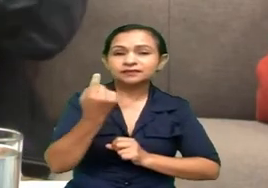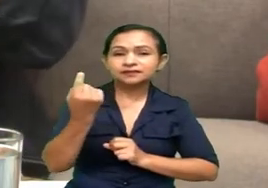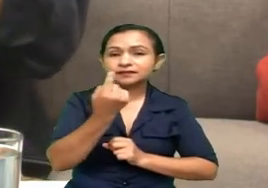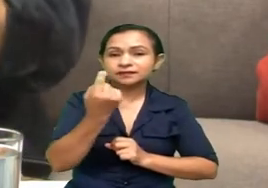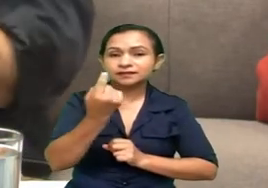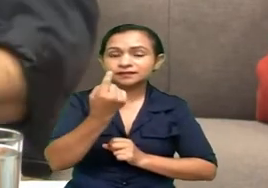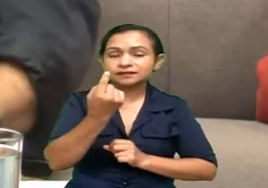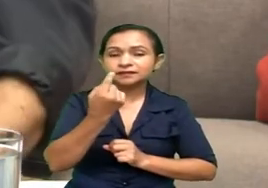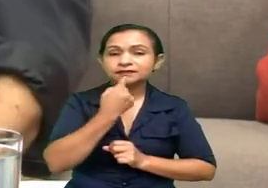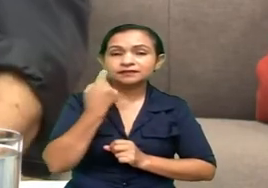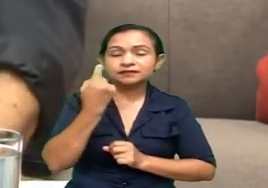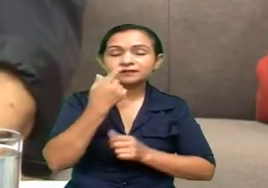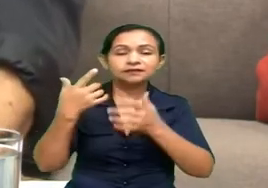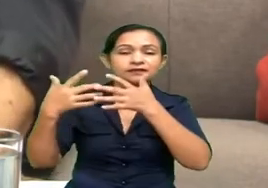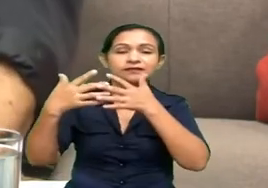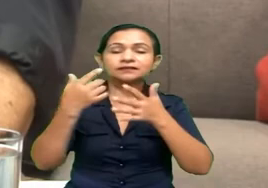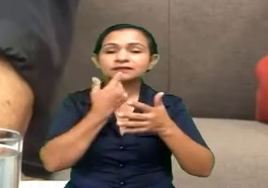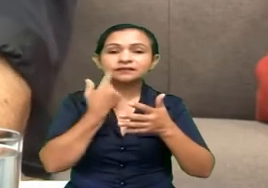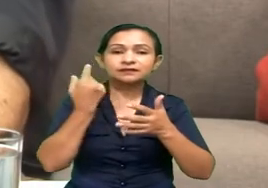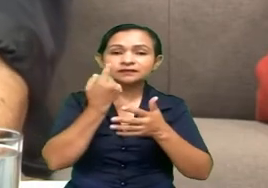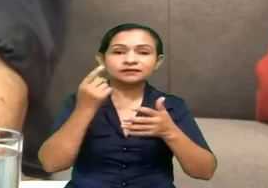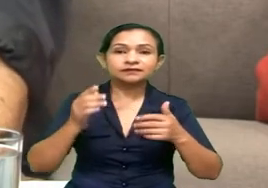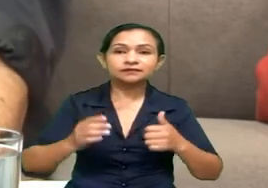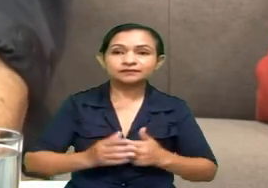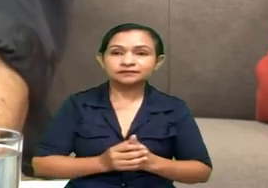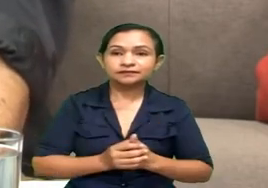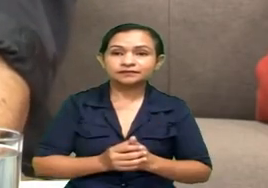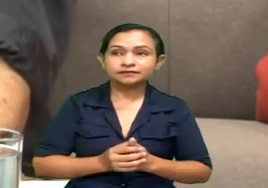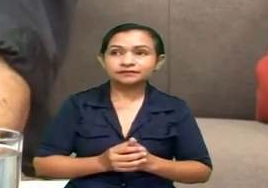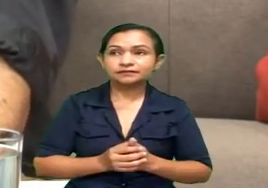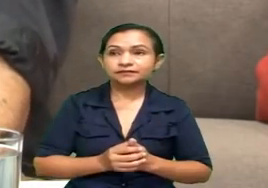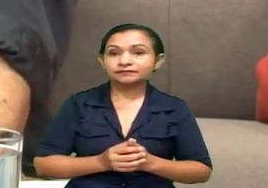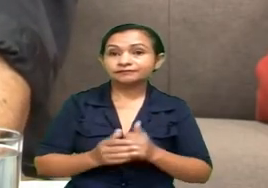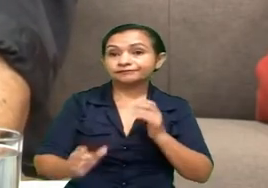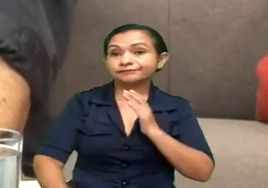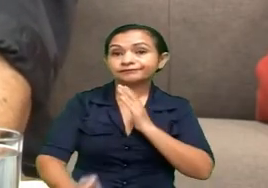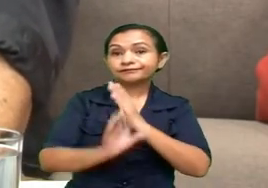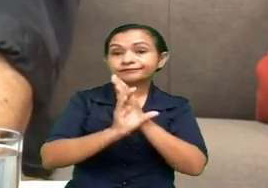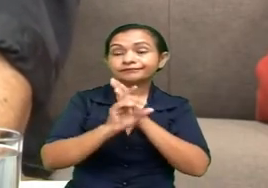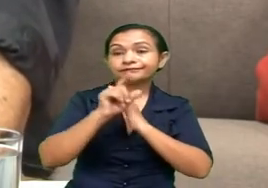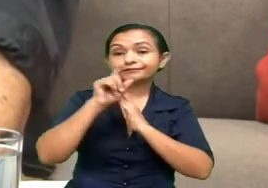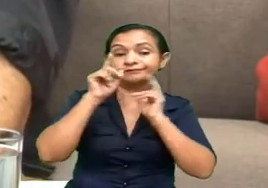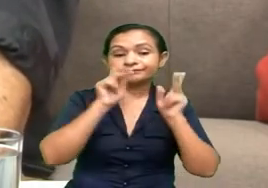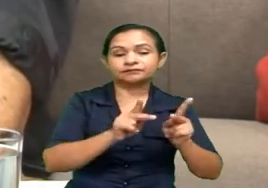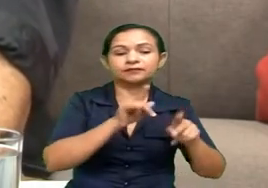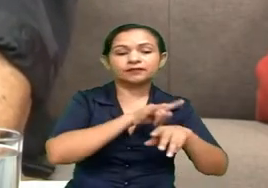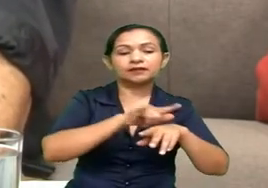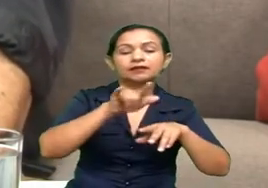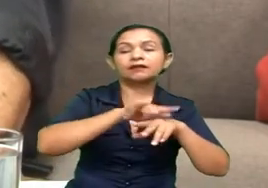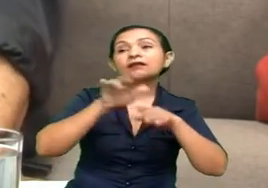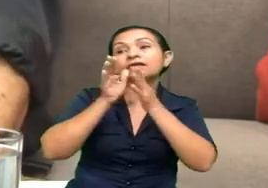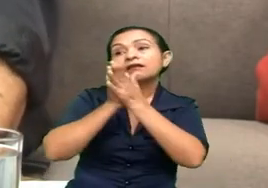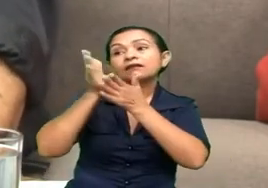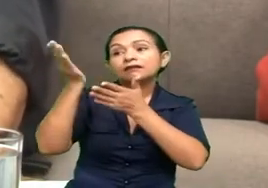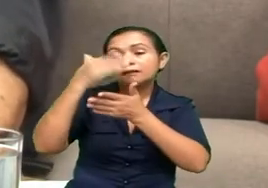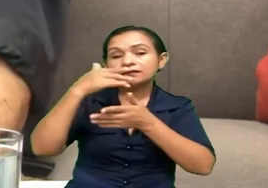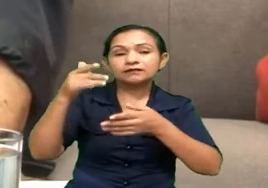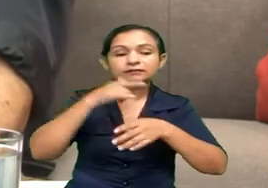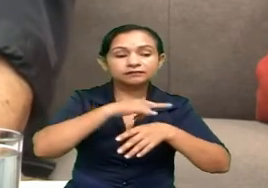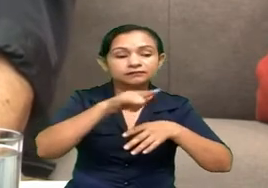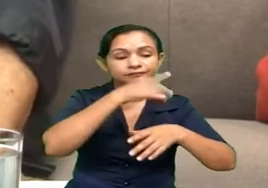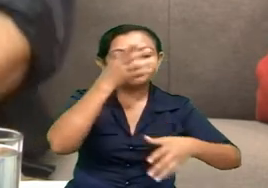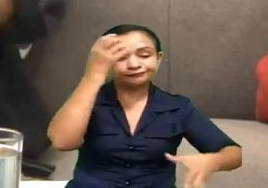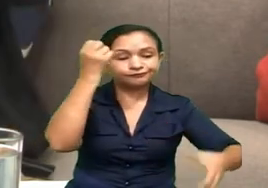de la intervención extranjera, ellos son culpables porque andan buscando qué saquear en nuestro